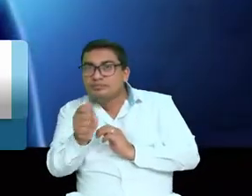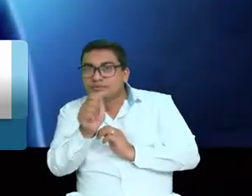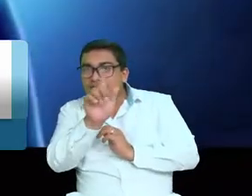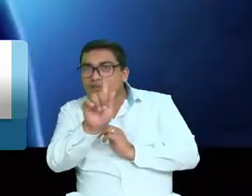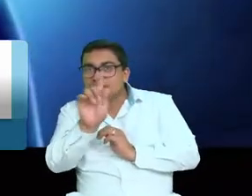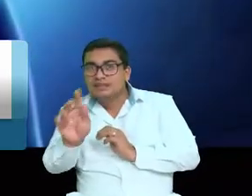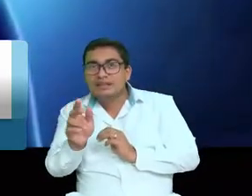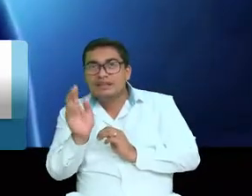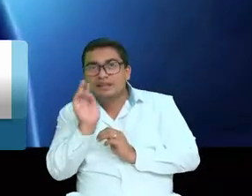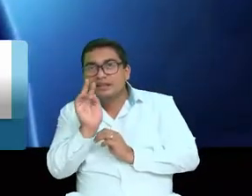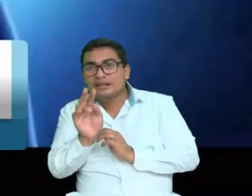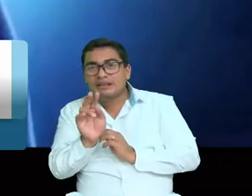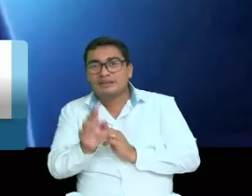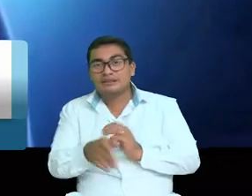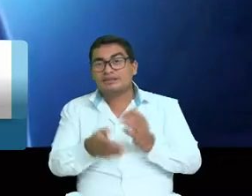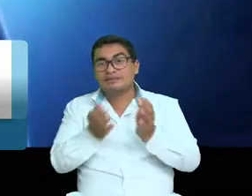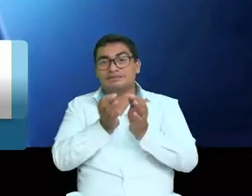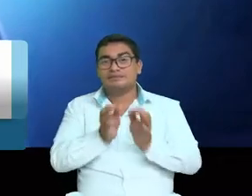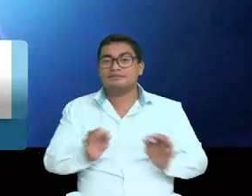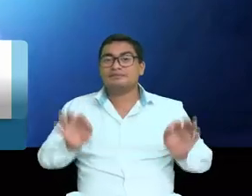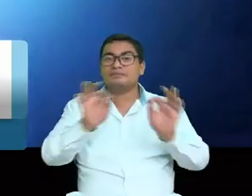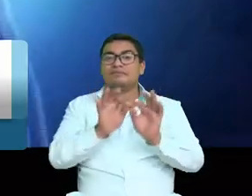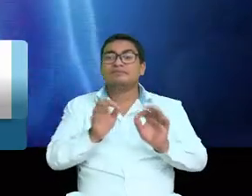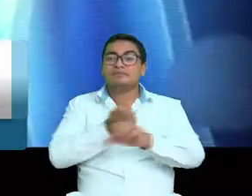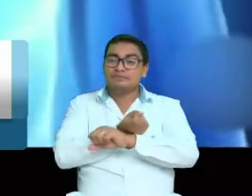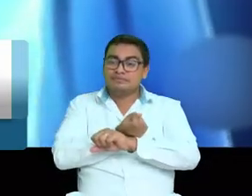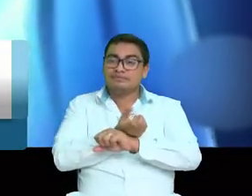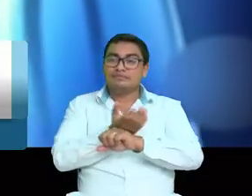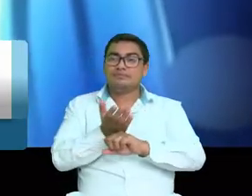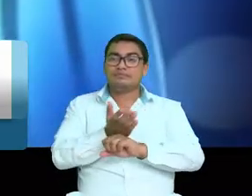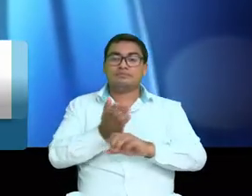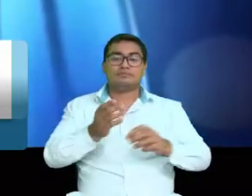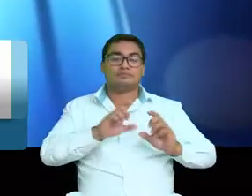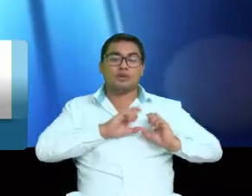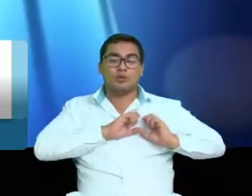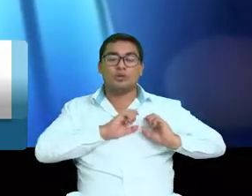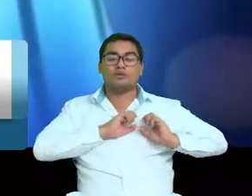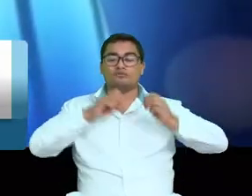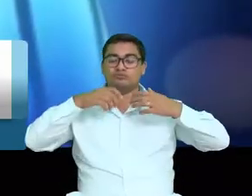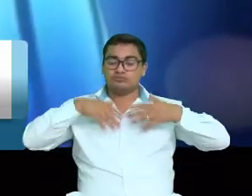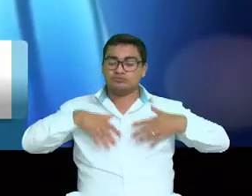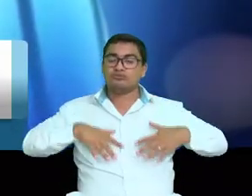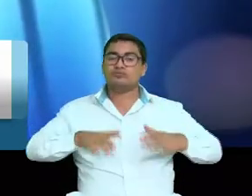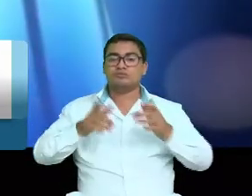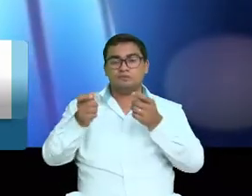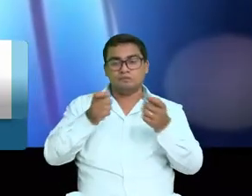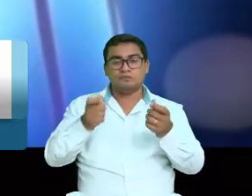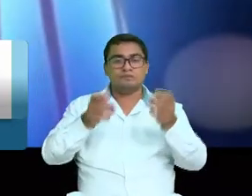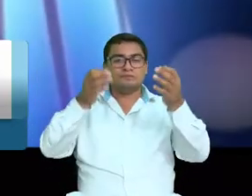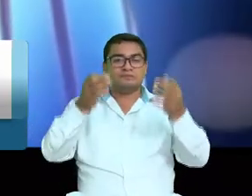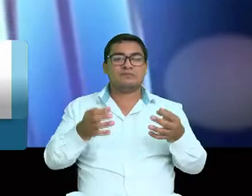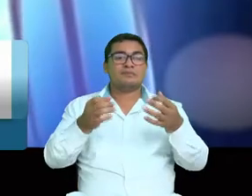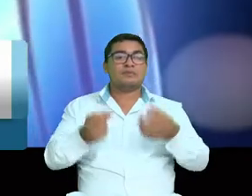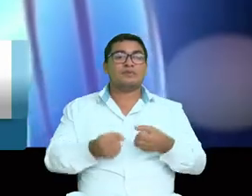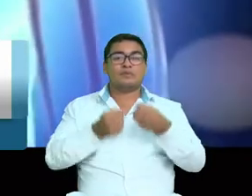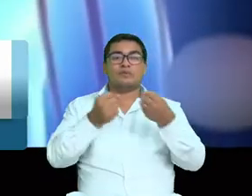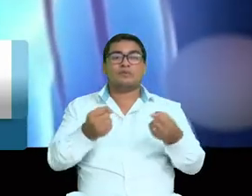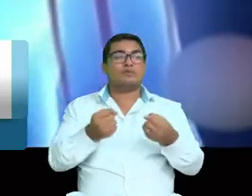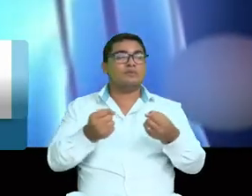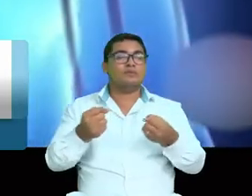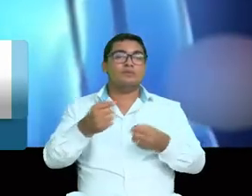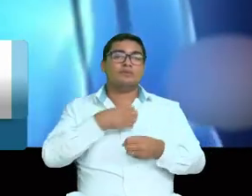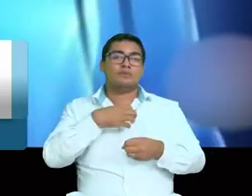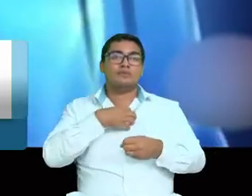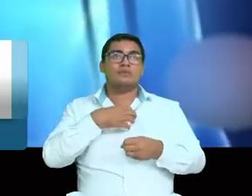dar precisamente para que el sistema circulatorio se fortalezca y no disminuya su